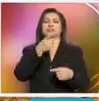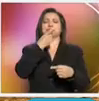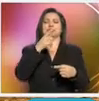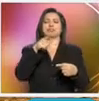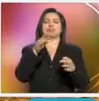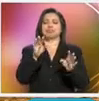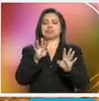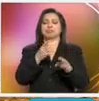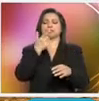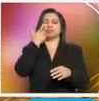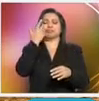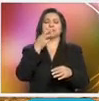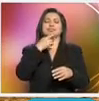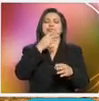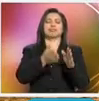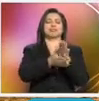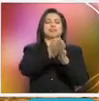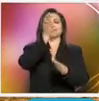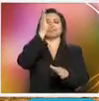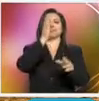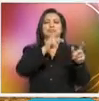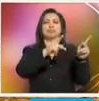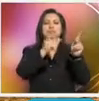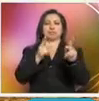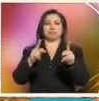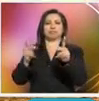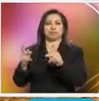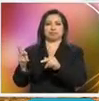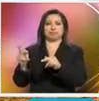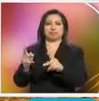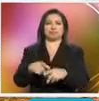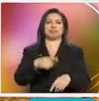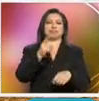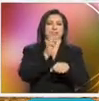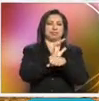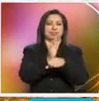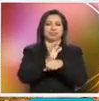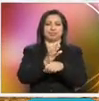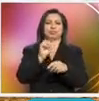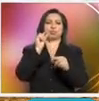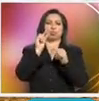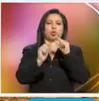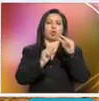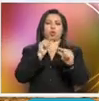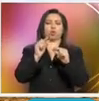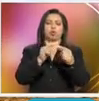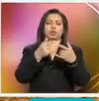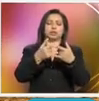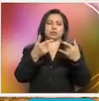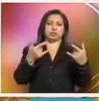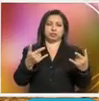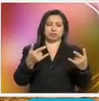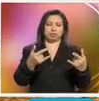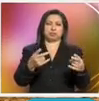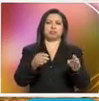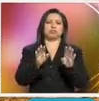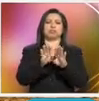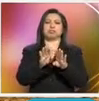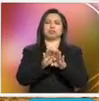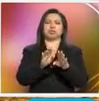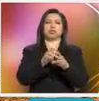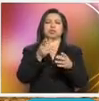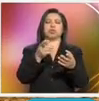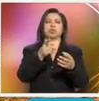chica decide ir a esta playa. ¿Perdió a su mamá? Eso te lo va a ir contando la película, ¿no? O sea, vamos a ir descubriendo a lo largo de una historia que no tiene nada que